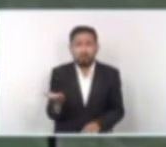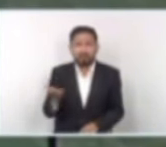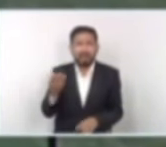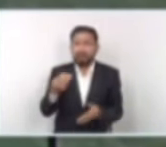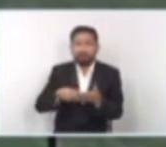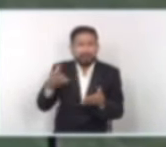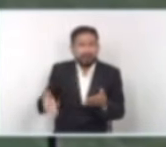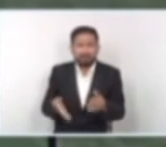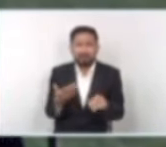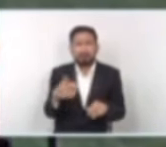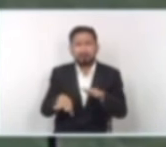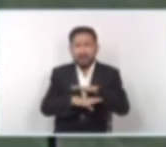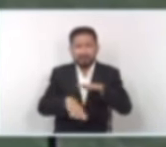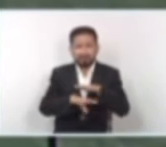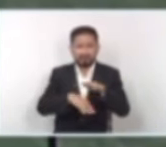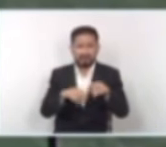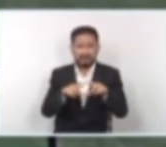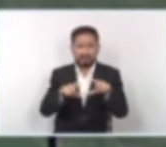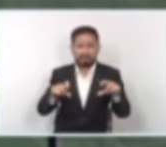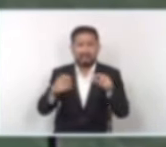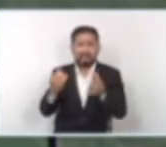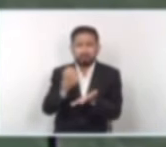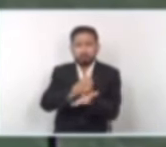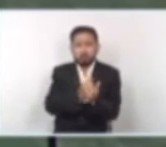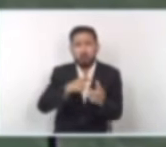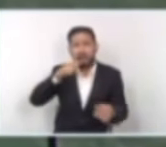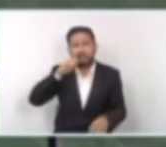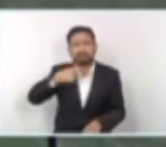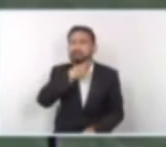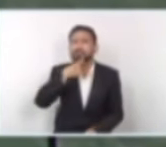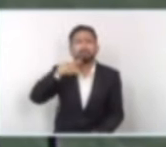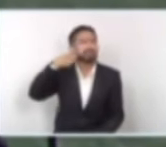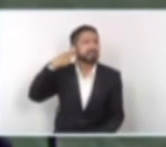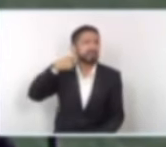sino de cosas sencillas como una barra de chocolate o una rasuradora.